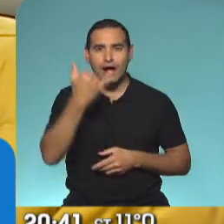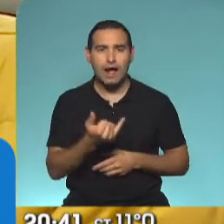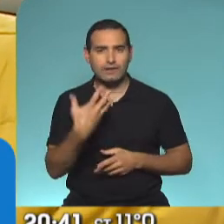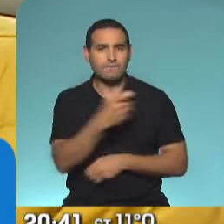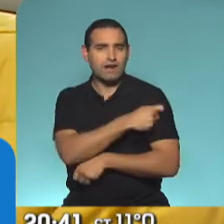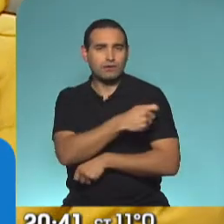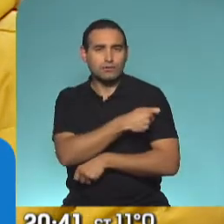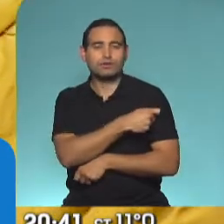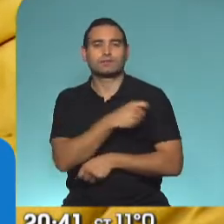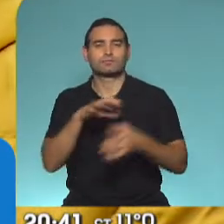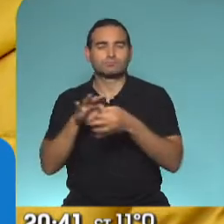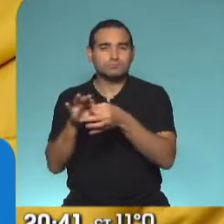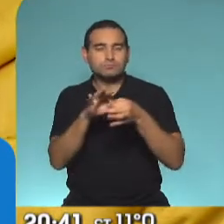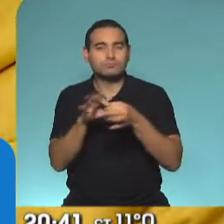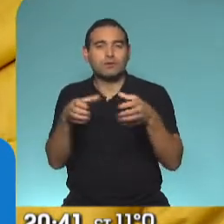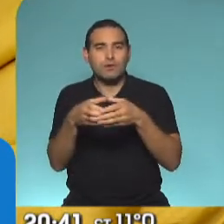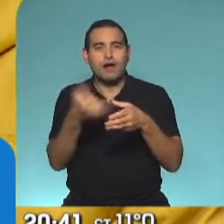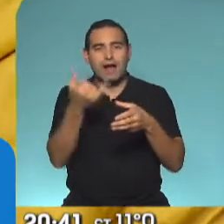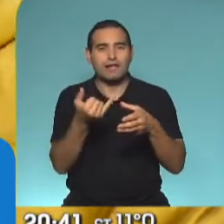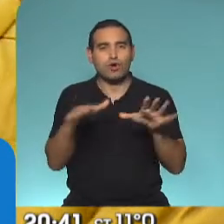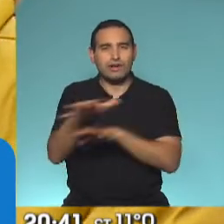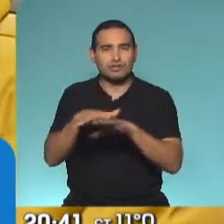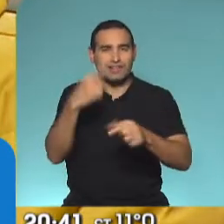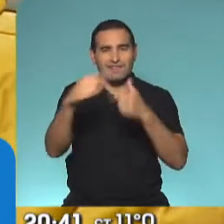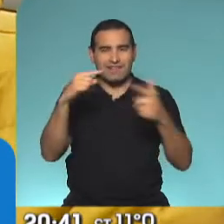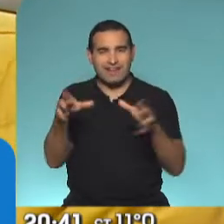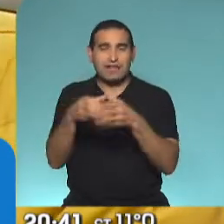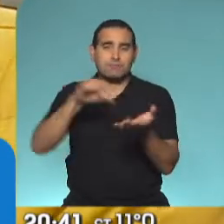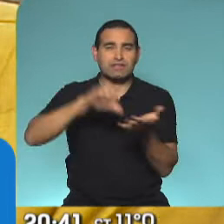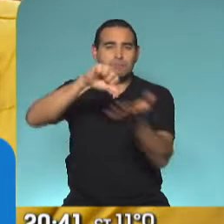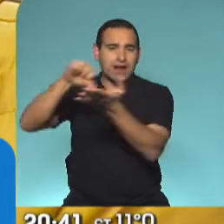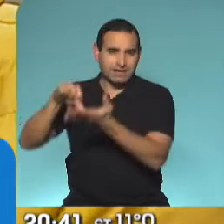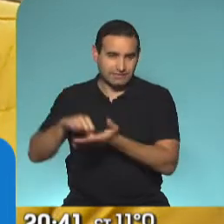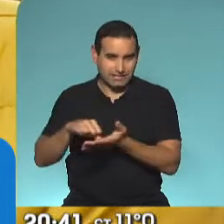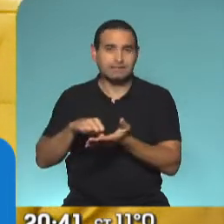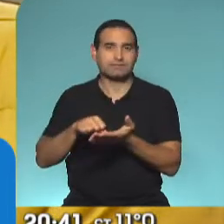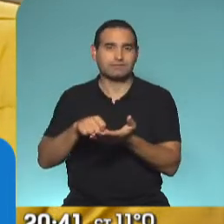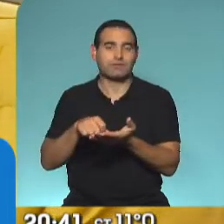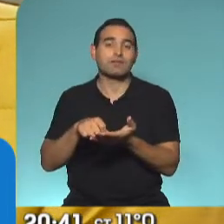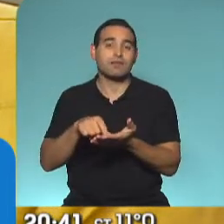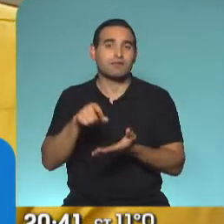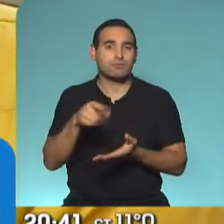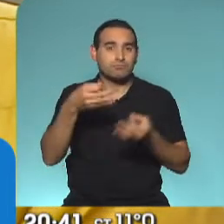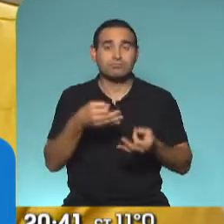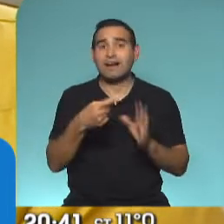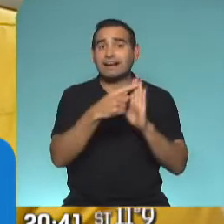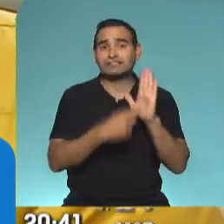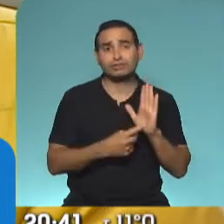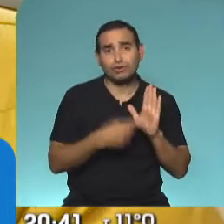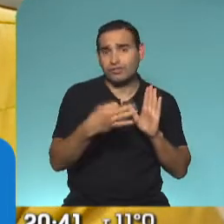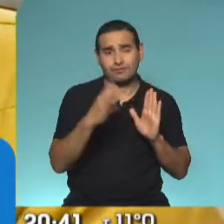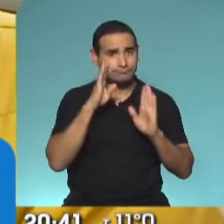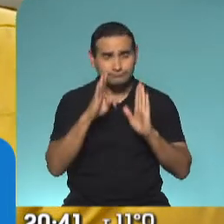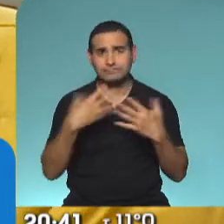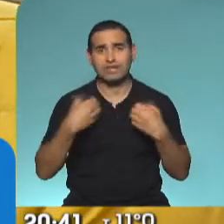vacunas que se llama dhabi que está compuesta por varias organizaciones y también por países donantes y realidad la los requisitos deberían ser la salud